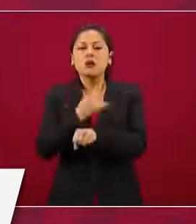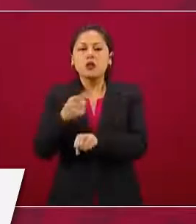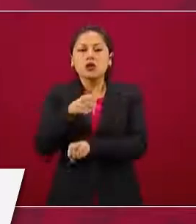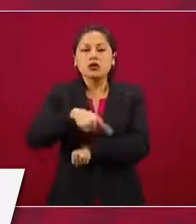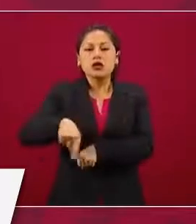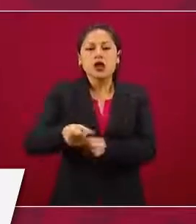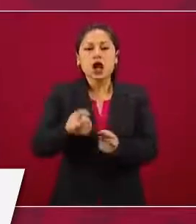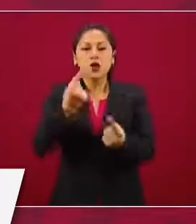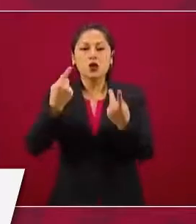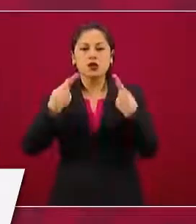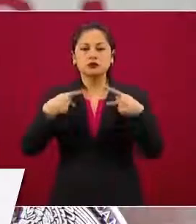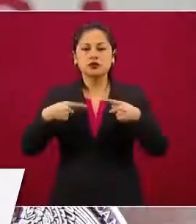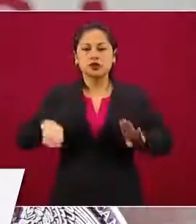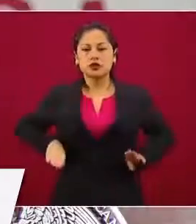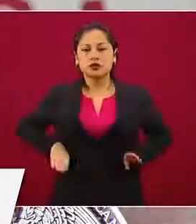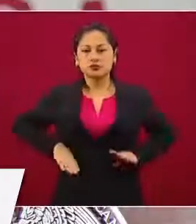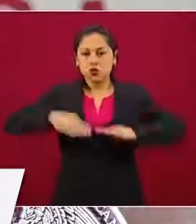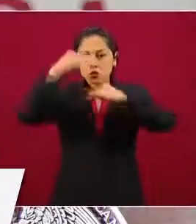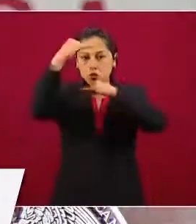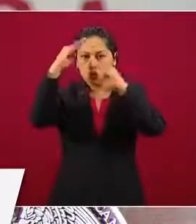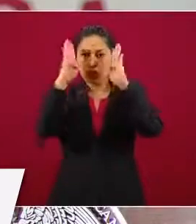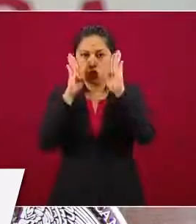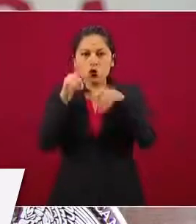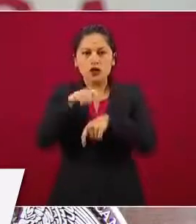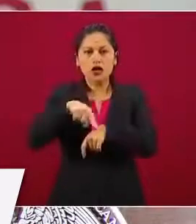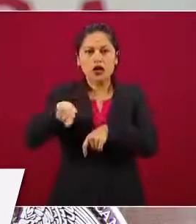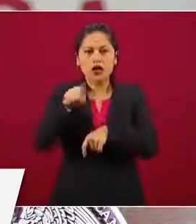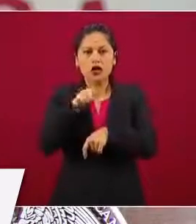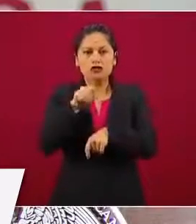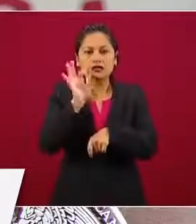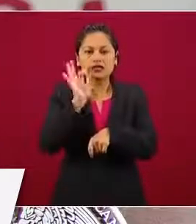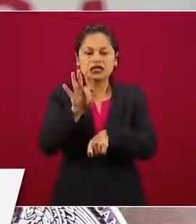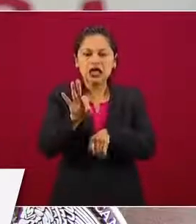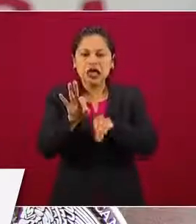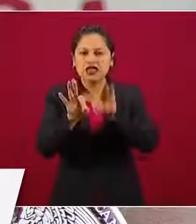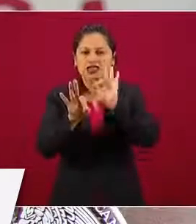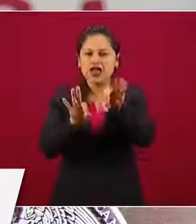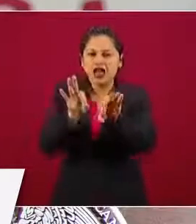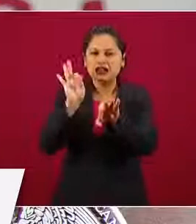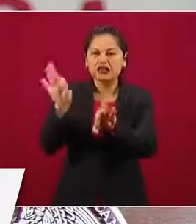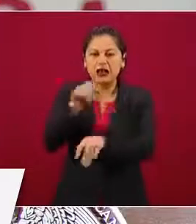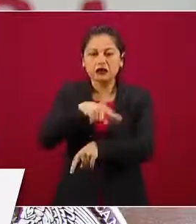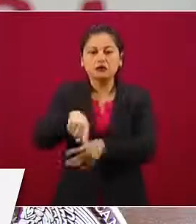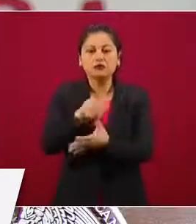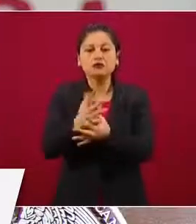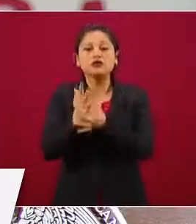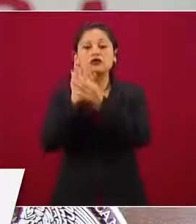de Porfirio Díaz fue un gobierno